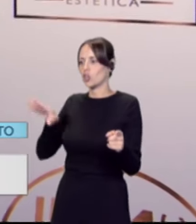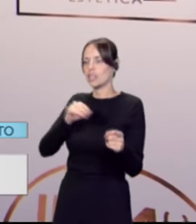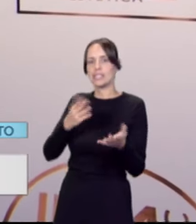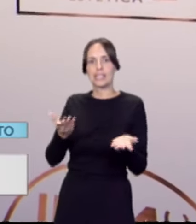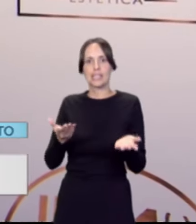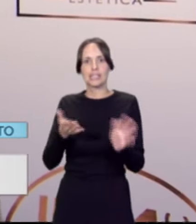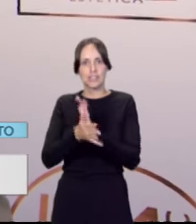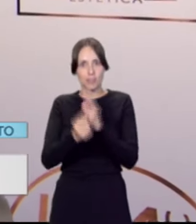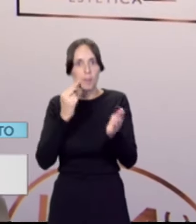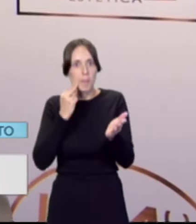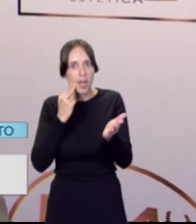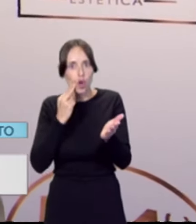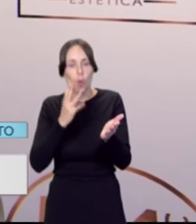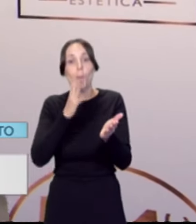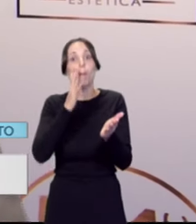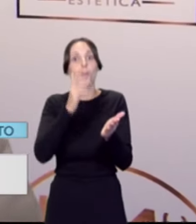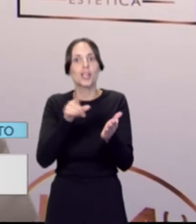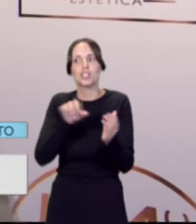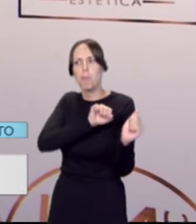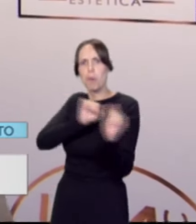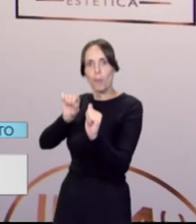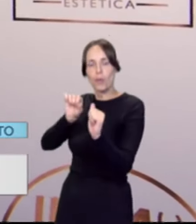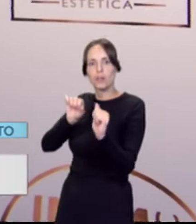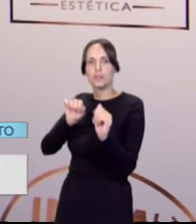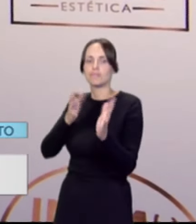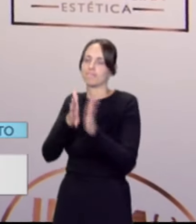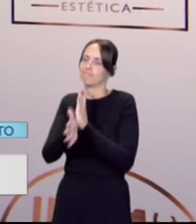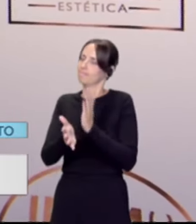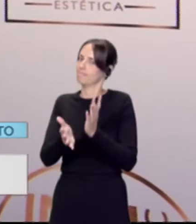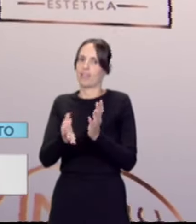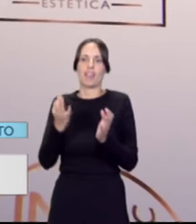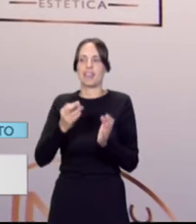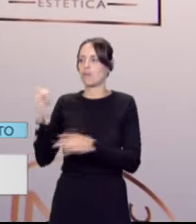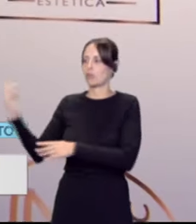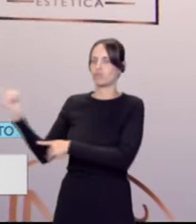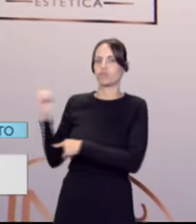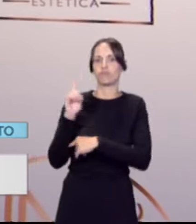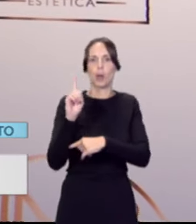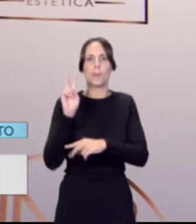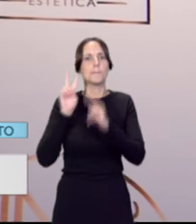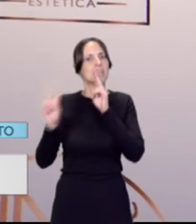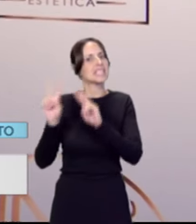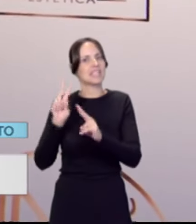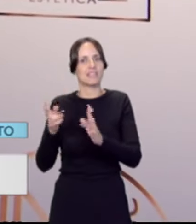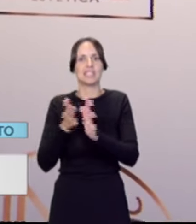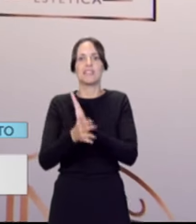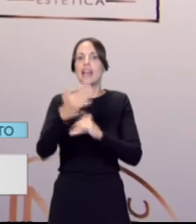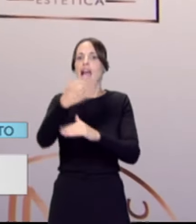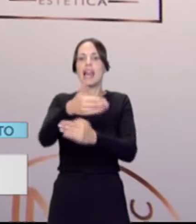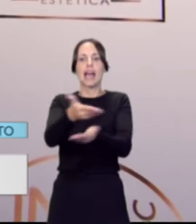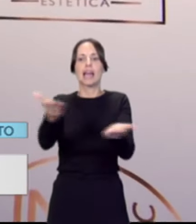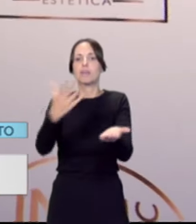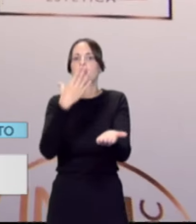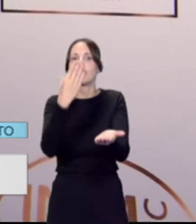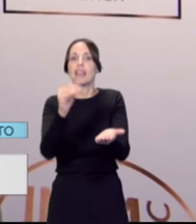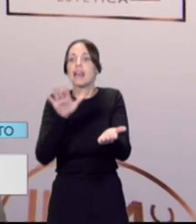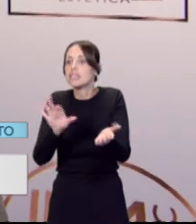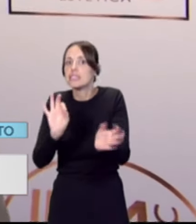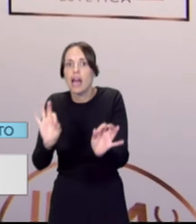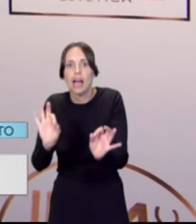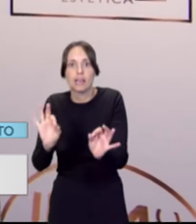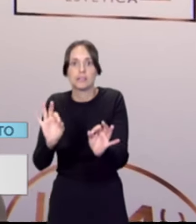digo, qué mejor que pues hacer a estas personas visibles, hacer que la gente de la calle entienda que esto está, que pierdan ese